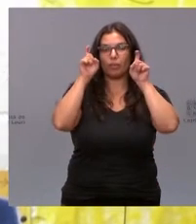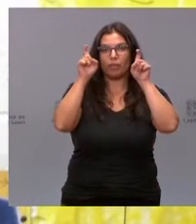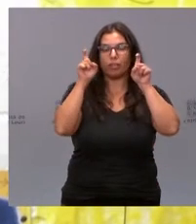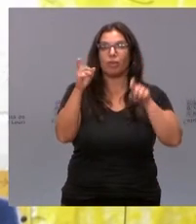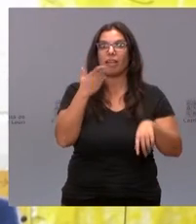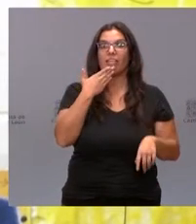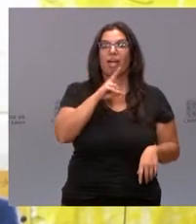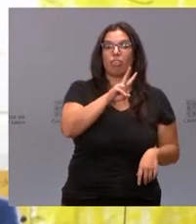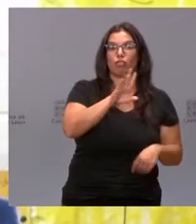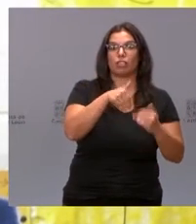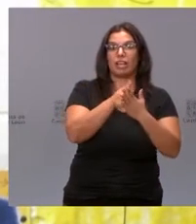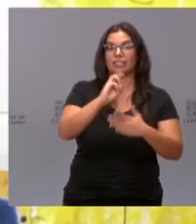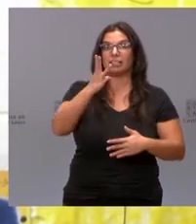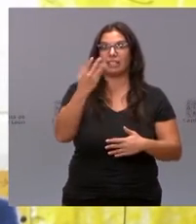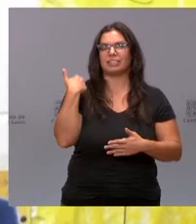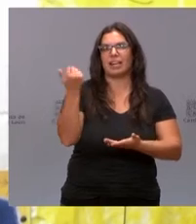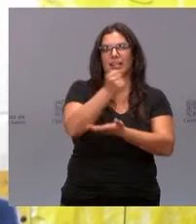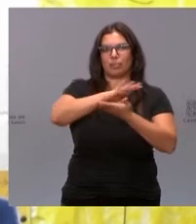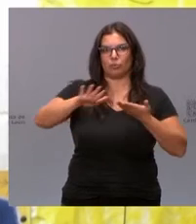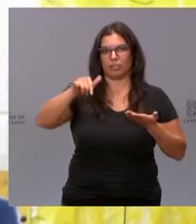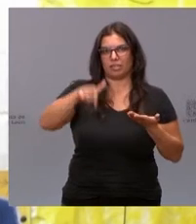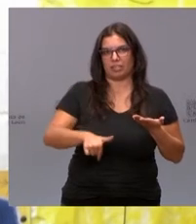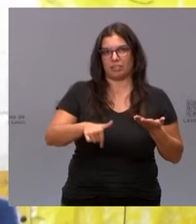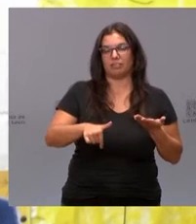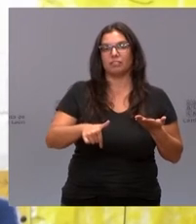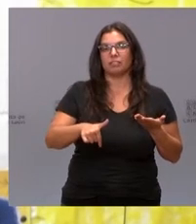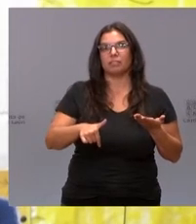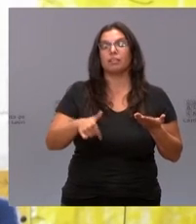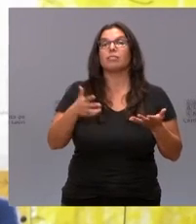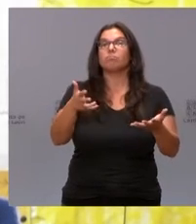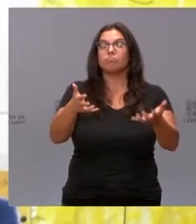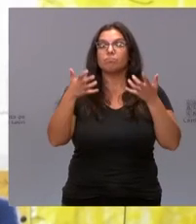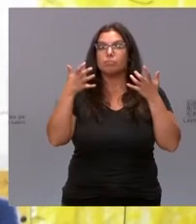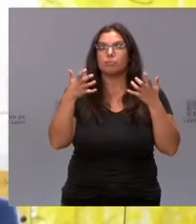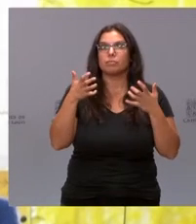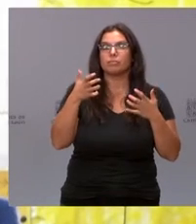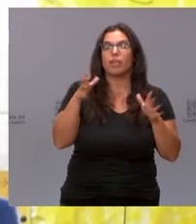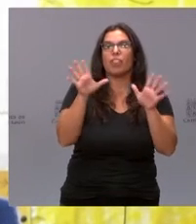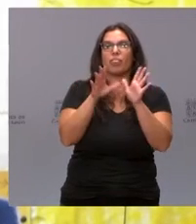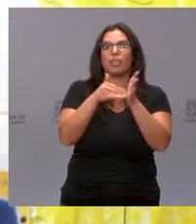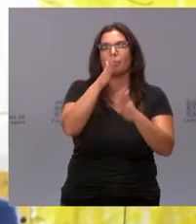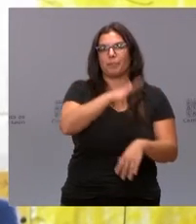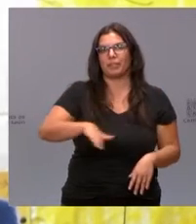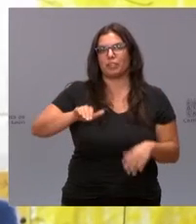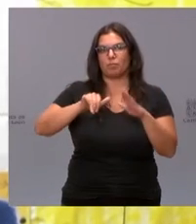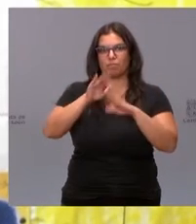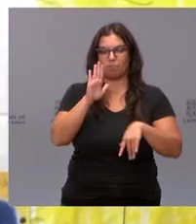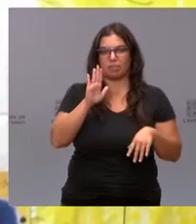La educación de 2 a 3 años es gratuita y de ella se van a beneficiar más de 10.000 niños en